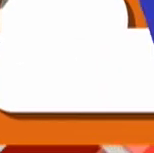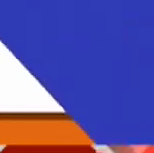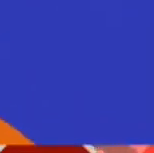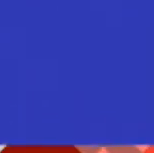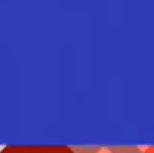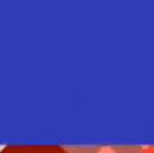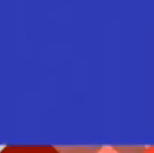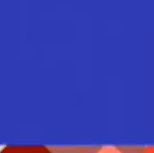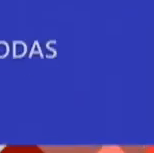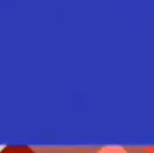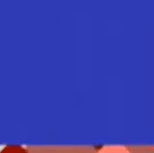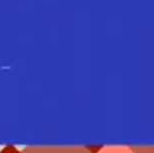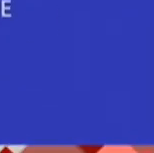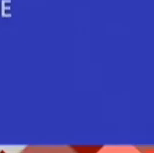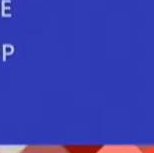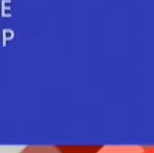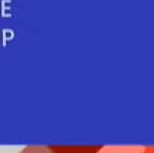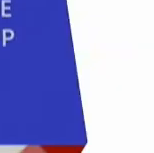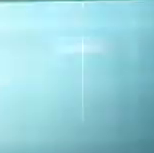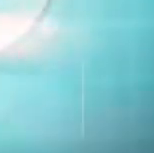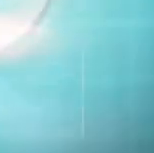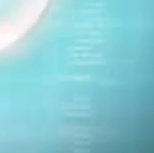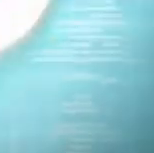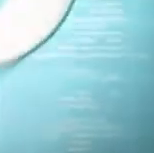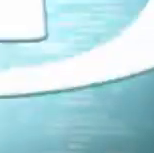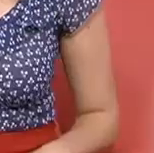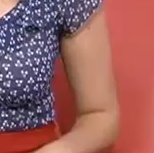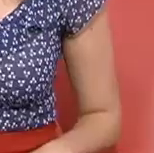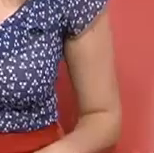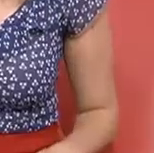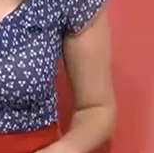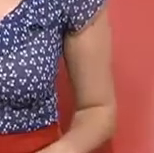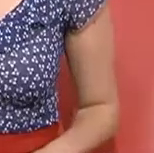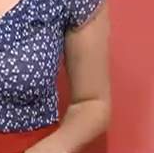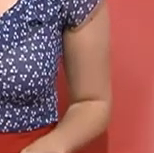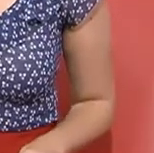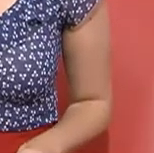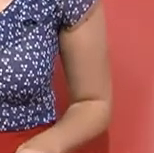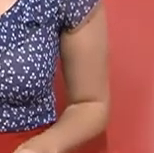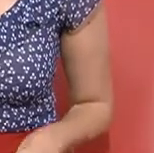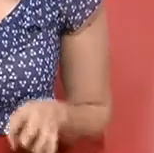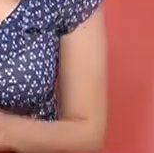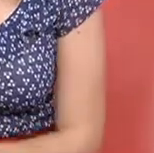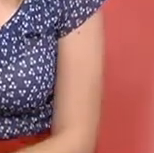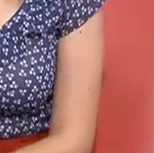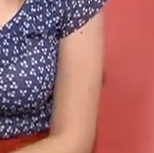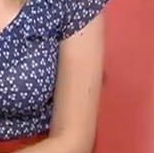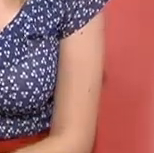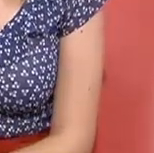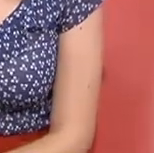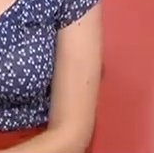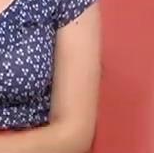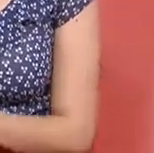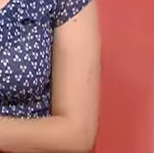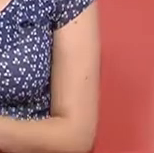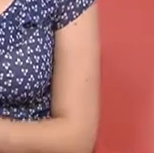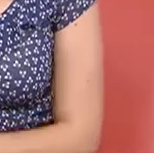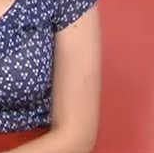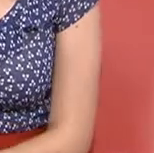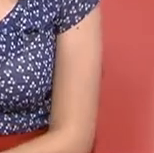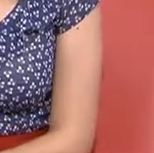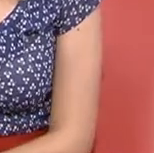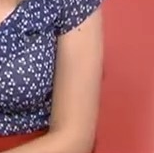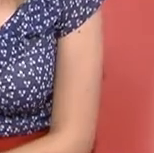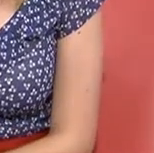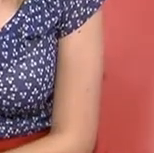esta aplicación que, aunque por supuesto la tecnología no es infalible, hay veces que ha tenido algunas fallas, sí resulta